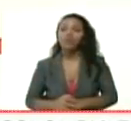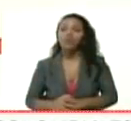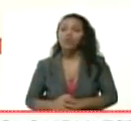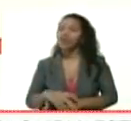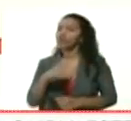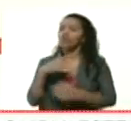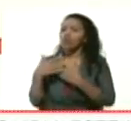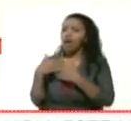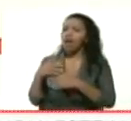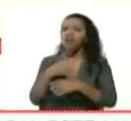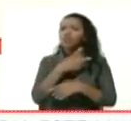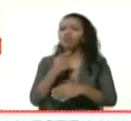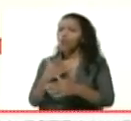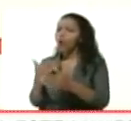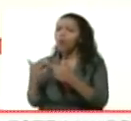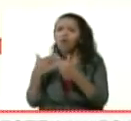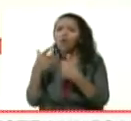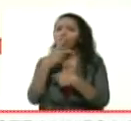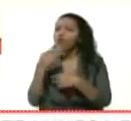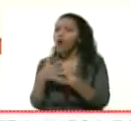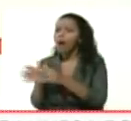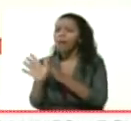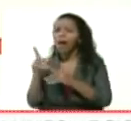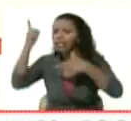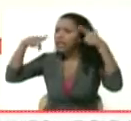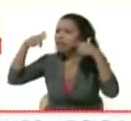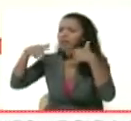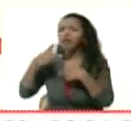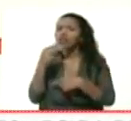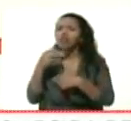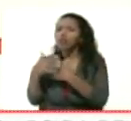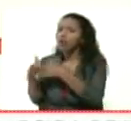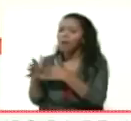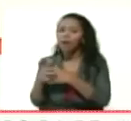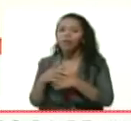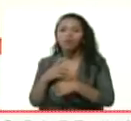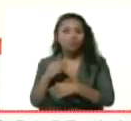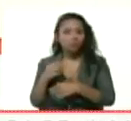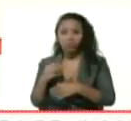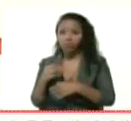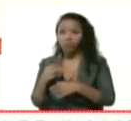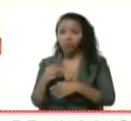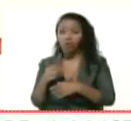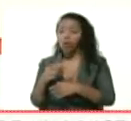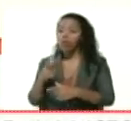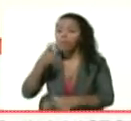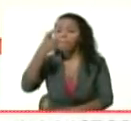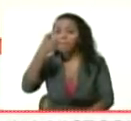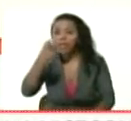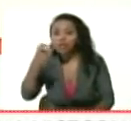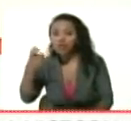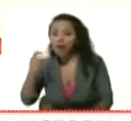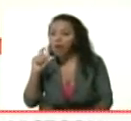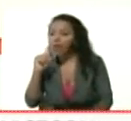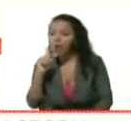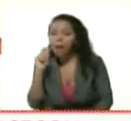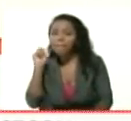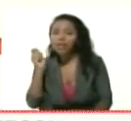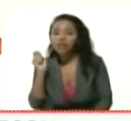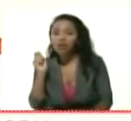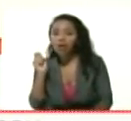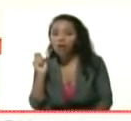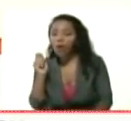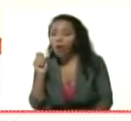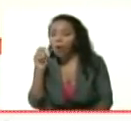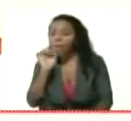los chavistas. Señora, abra. Hay una persona que no tiene, ¿cómo se llama? Pensión.